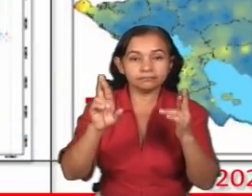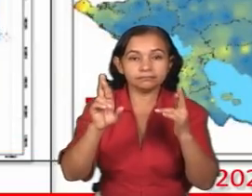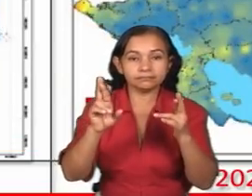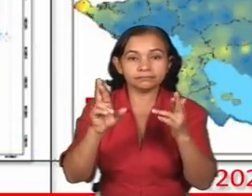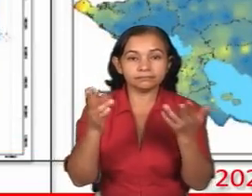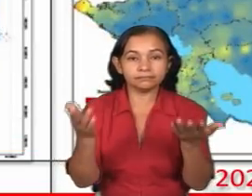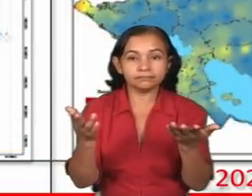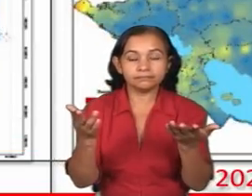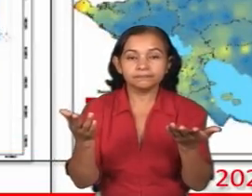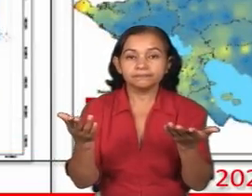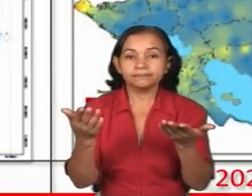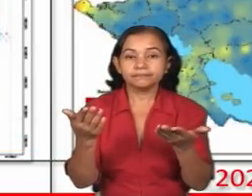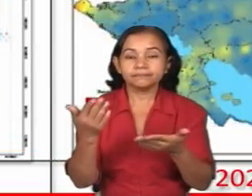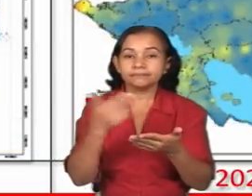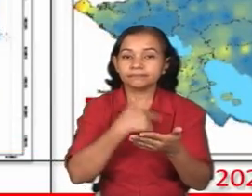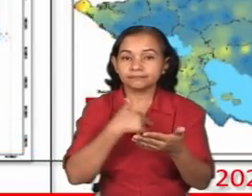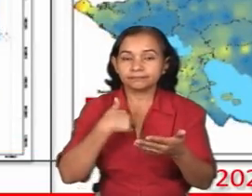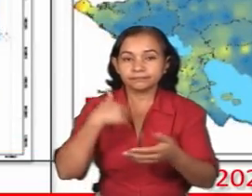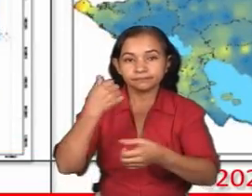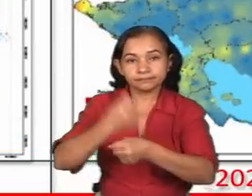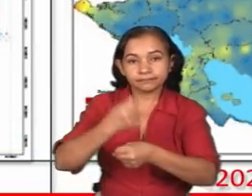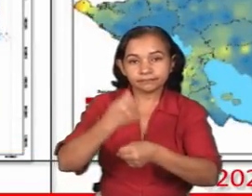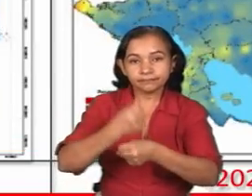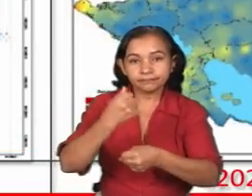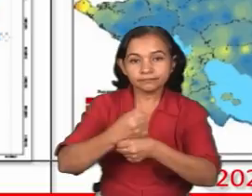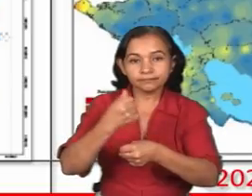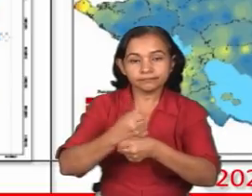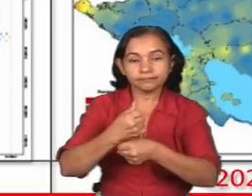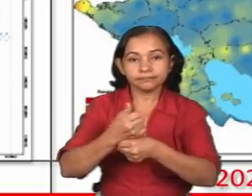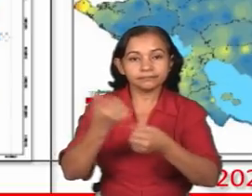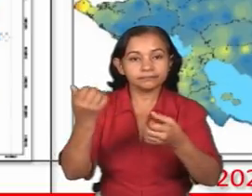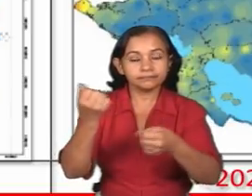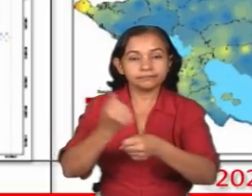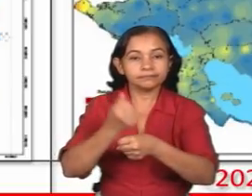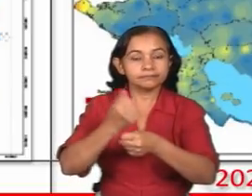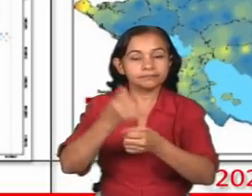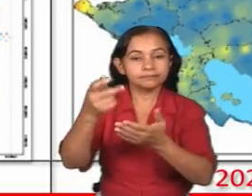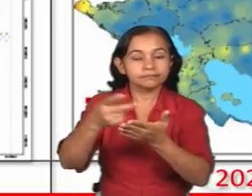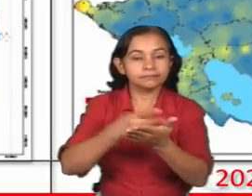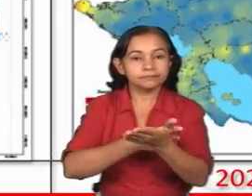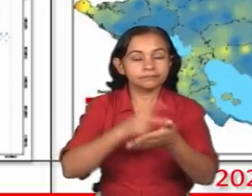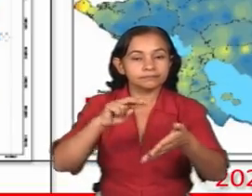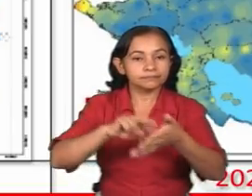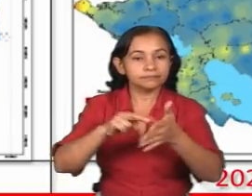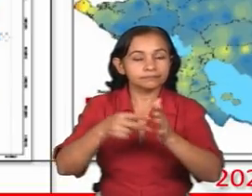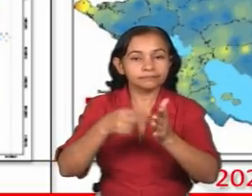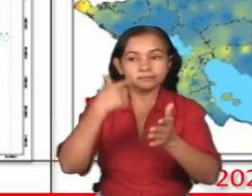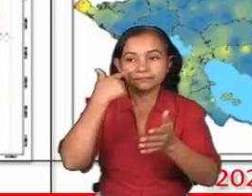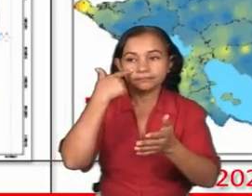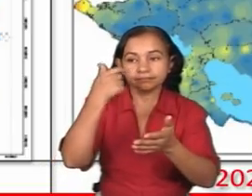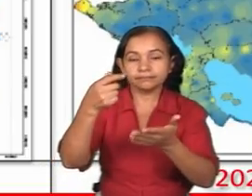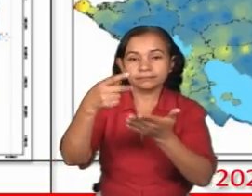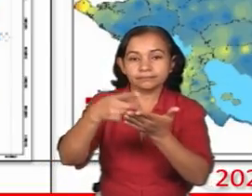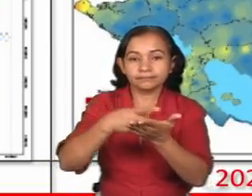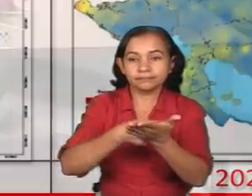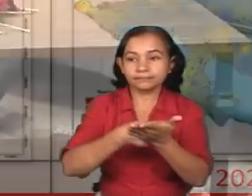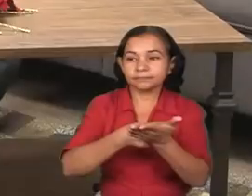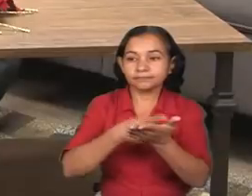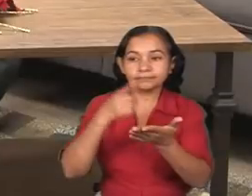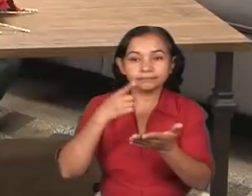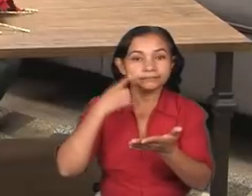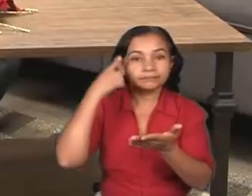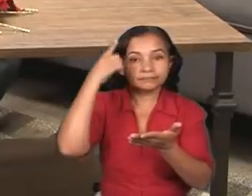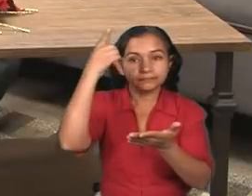proceso de ejecución, ¿qué tal vamos con la ejecución de los proyectos? Y en ese sentido me gustaría conocer los proyectos que están desarrollándose.